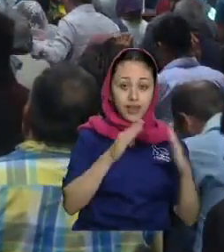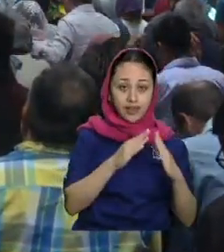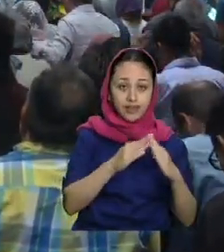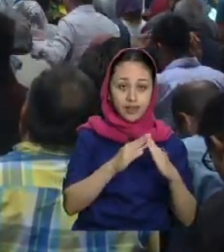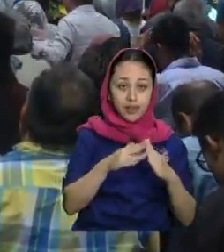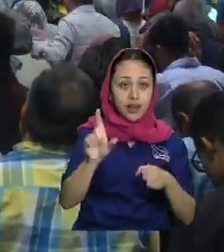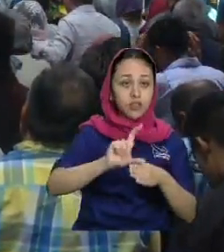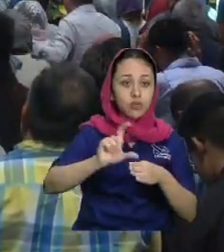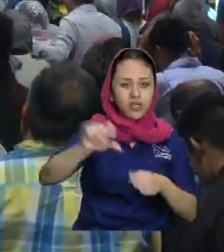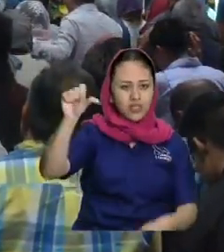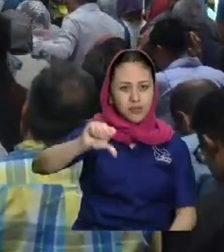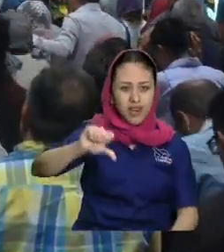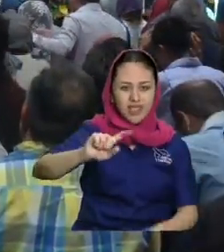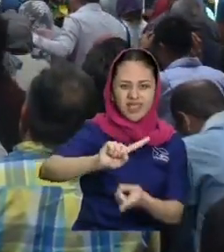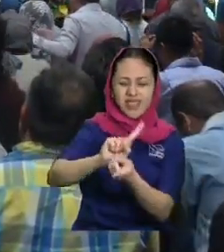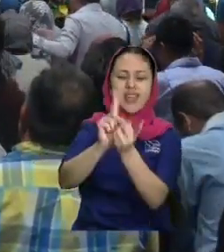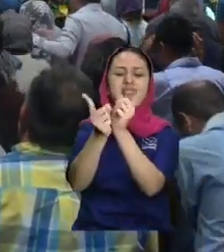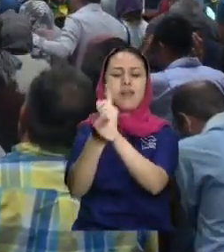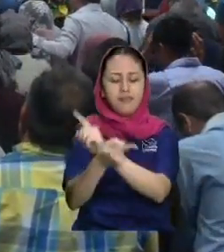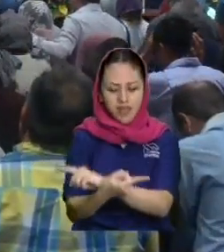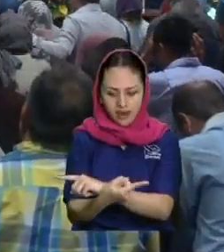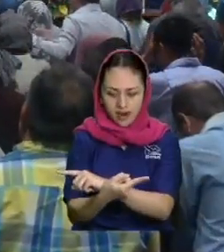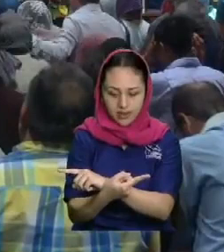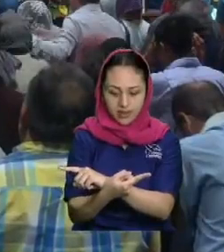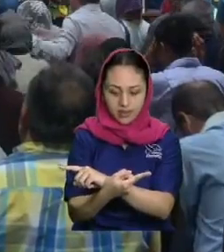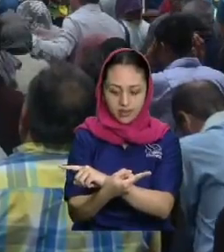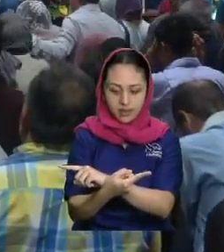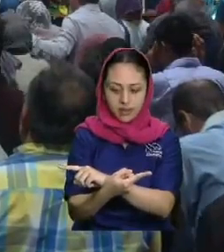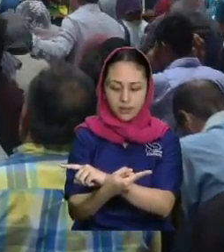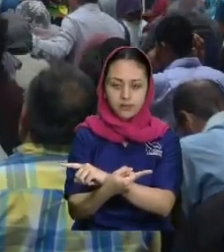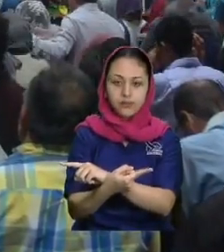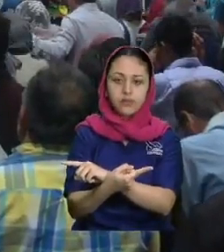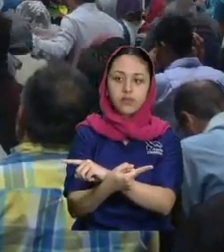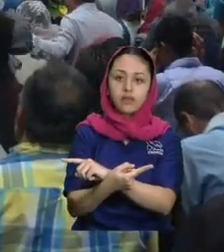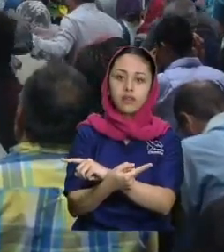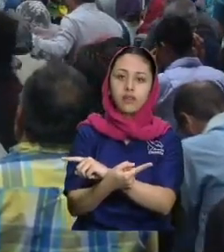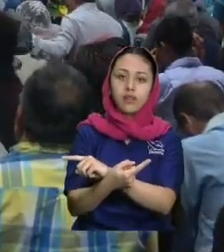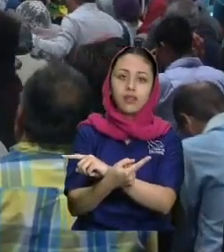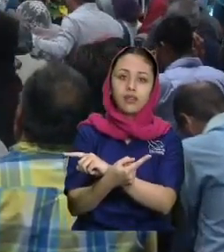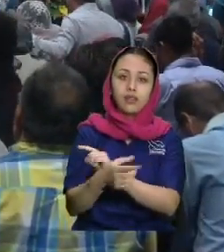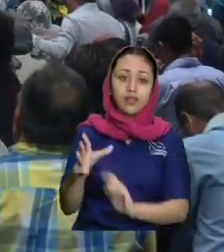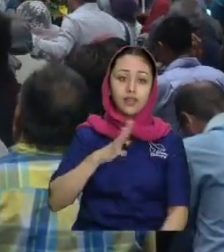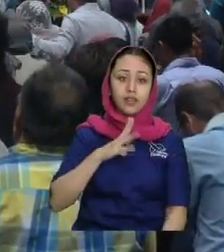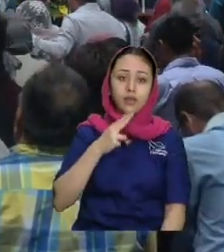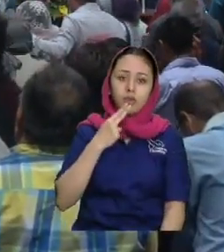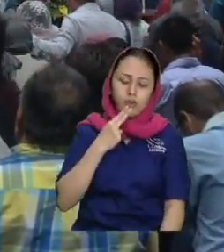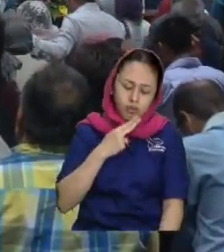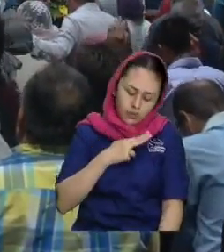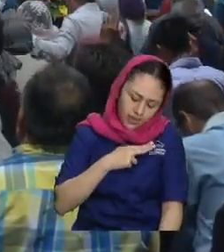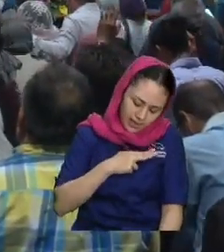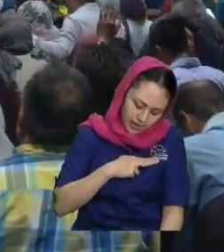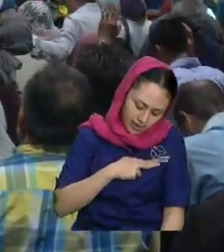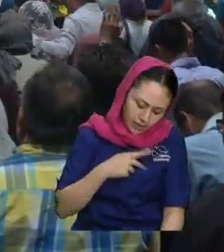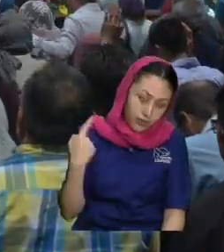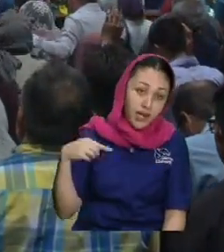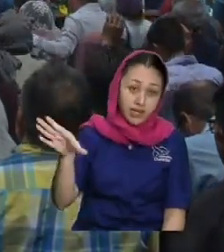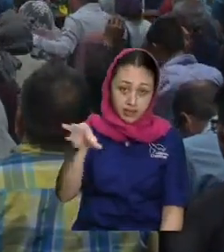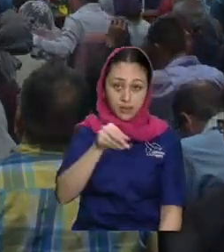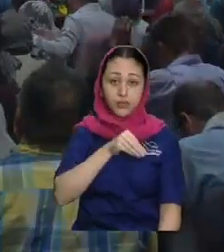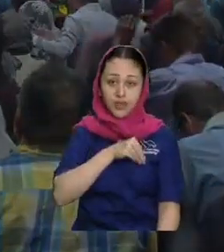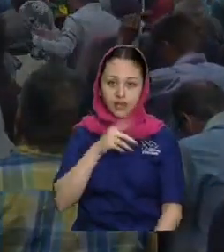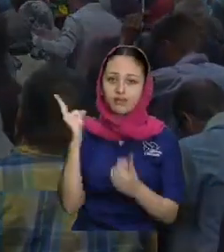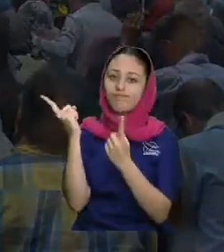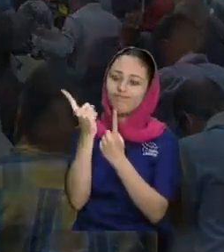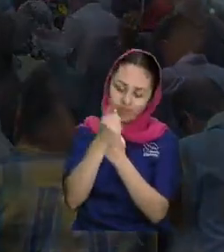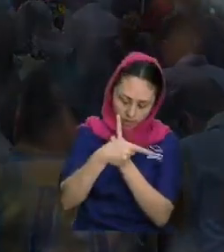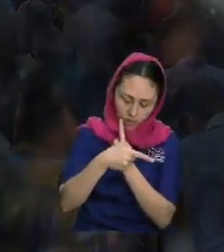bien, teniendo, Señor, la humildad para aceptar cuando nos hemos equivocado, en